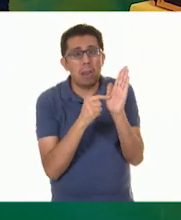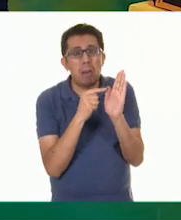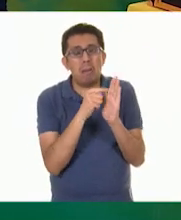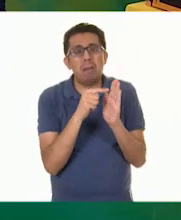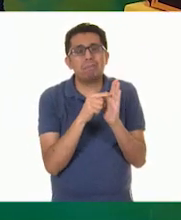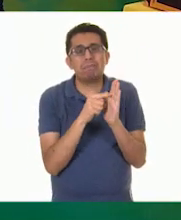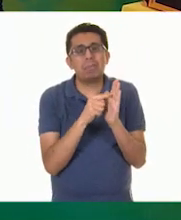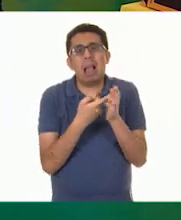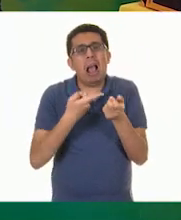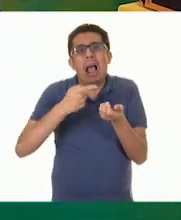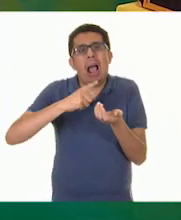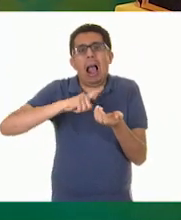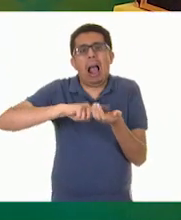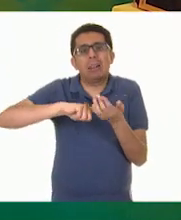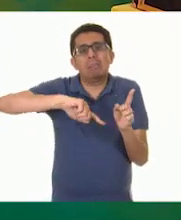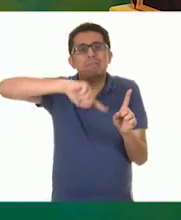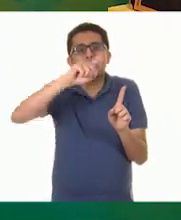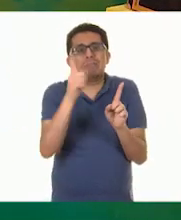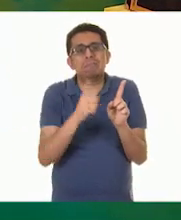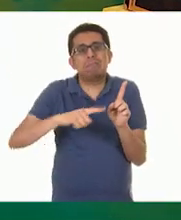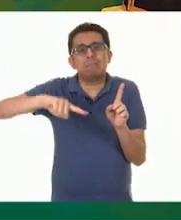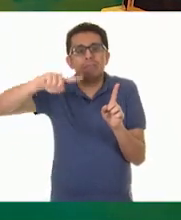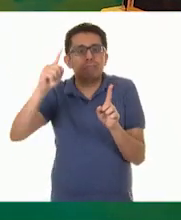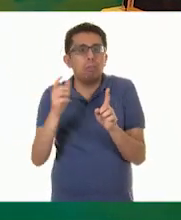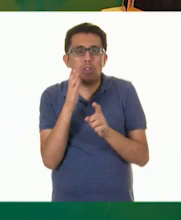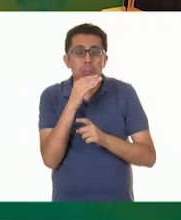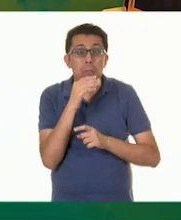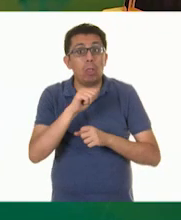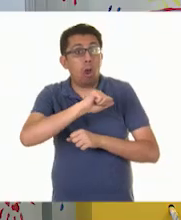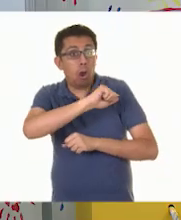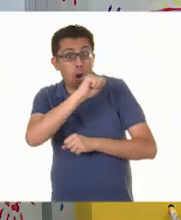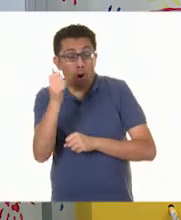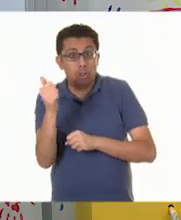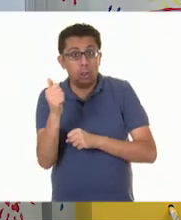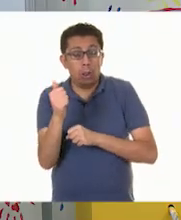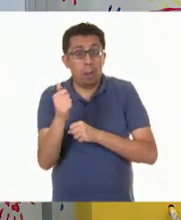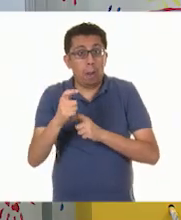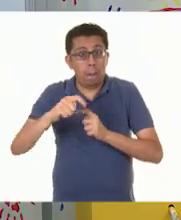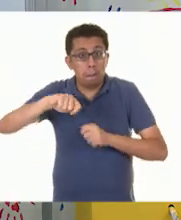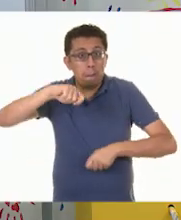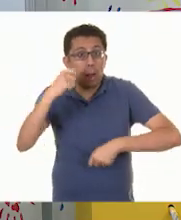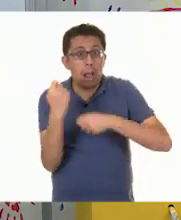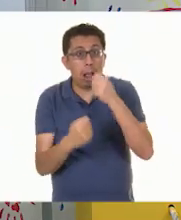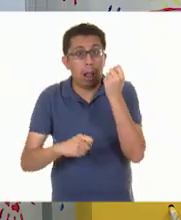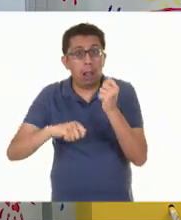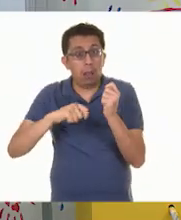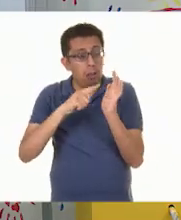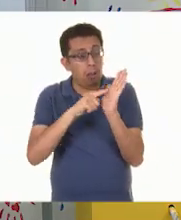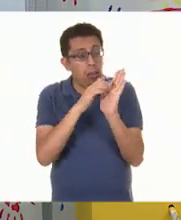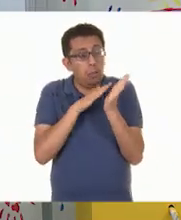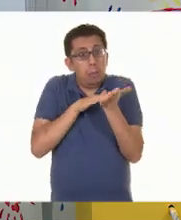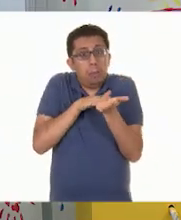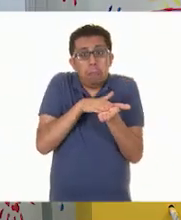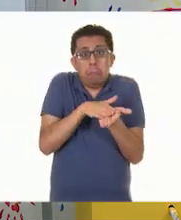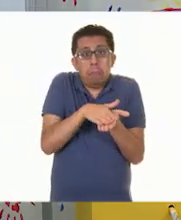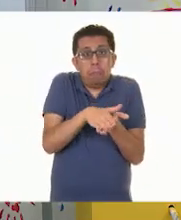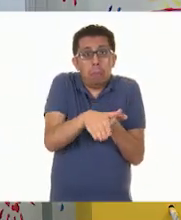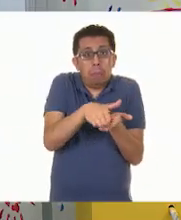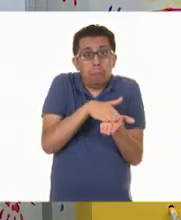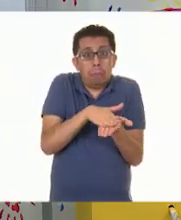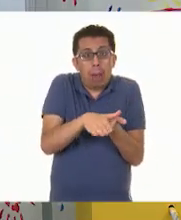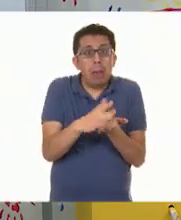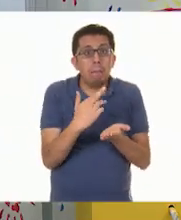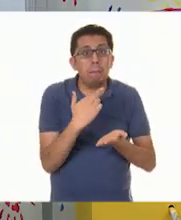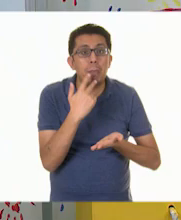reboten también las ondas sonoras. En cambio, un vaso de plástico es muy liso, por eso las ondas tienden a ser más